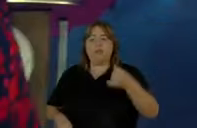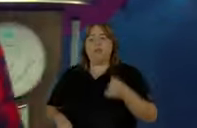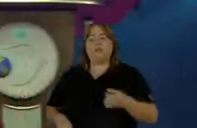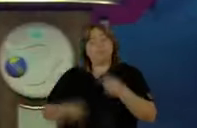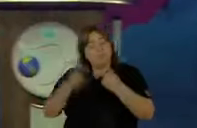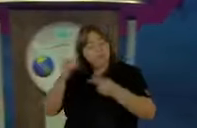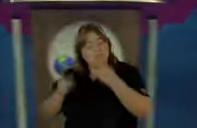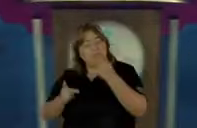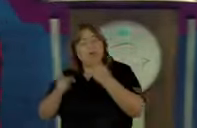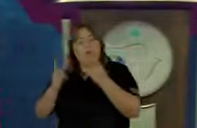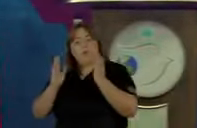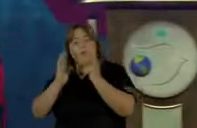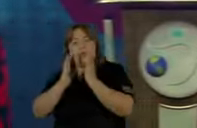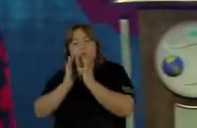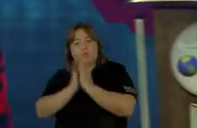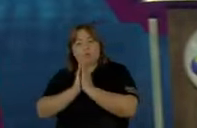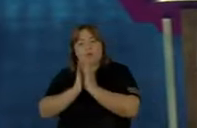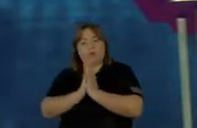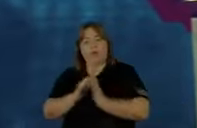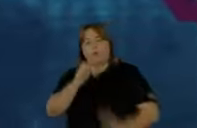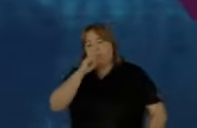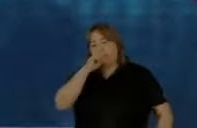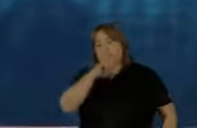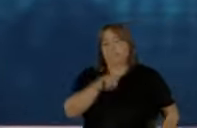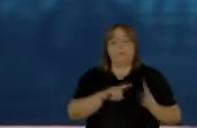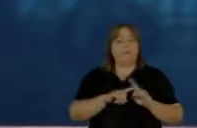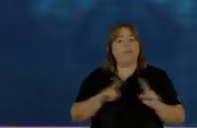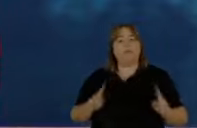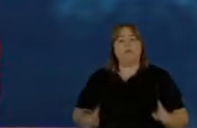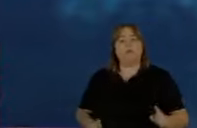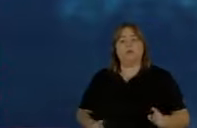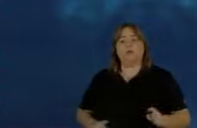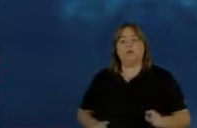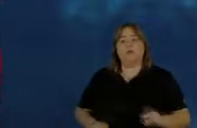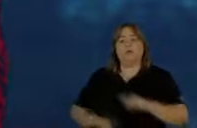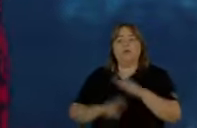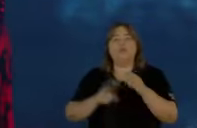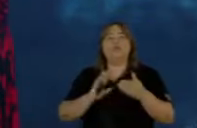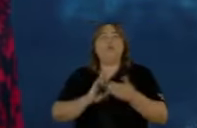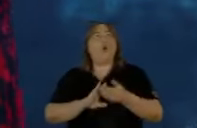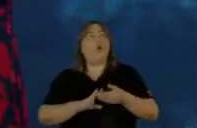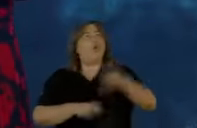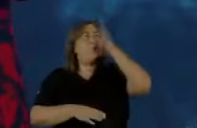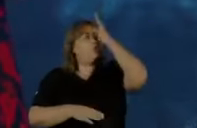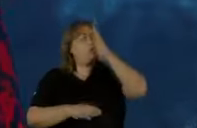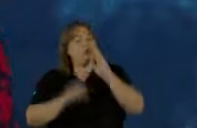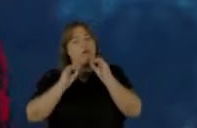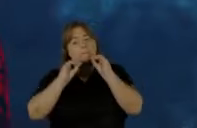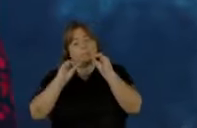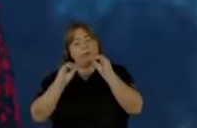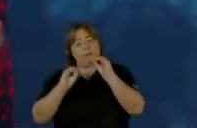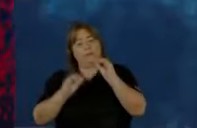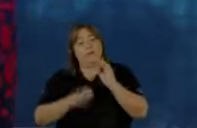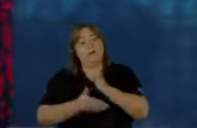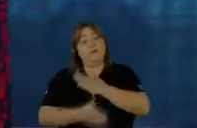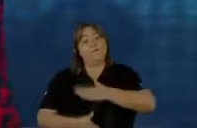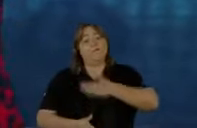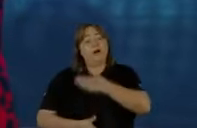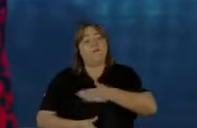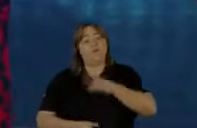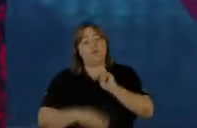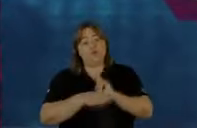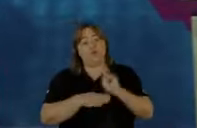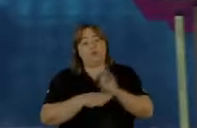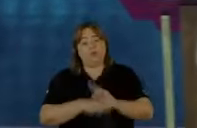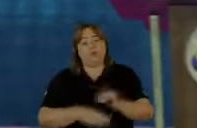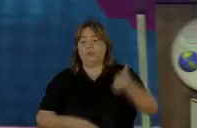visitar, se visita. Lo que haya que hacer, se hace. Pero no crea que todo lo va a revelar Dios. Para eso hay teléfono, hermano.